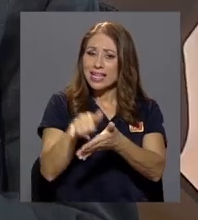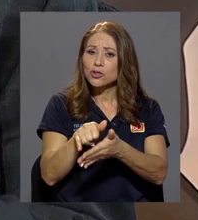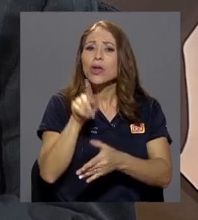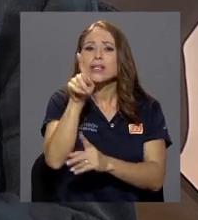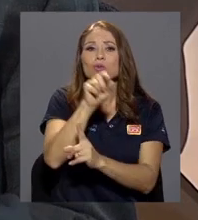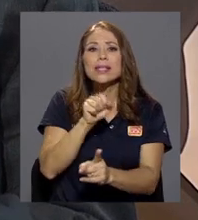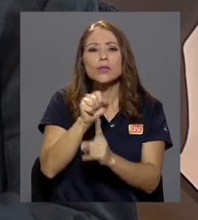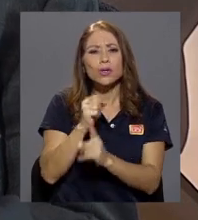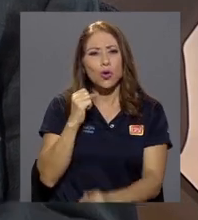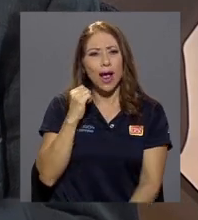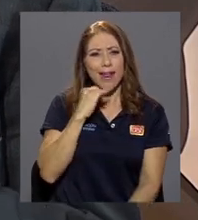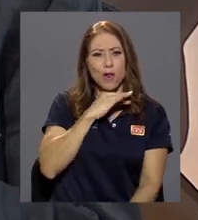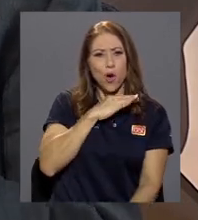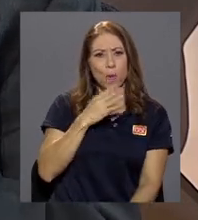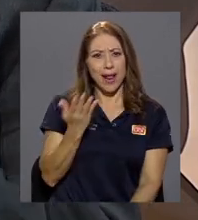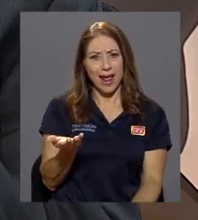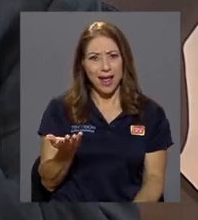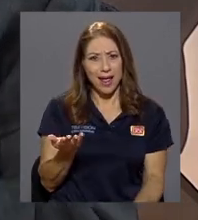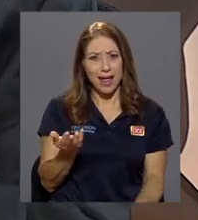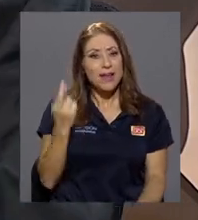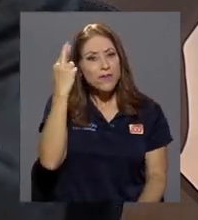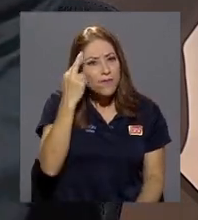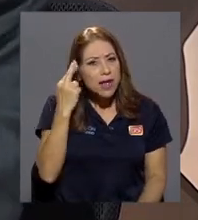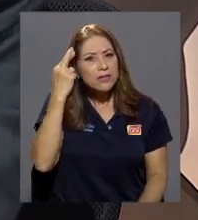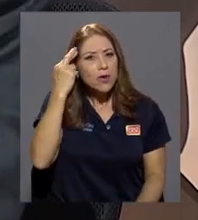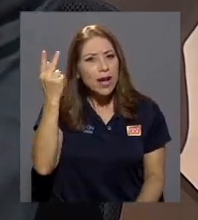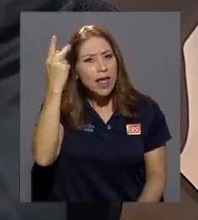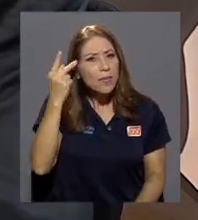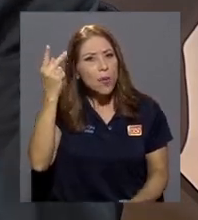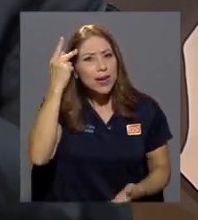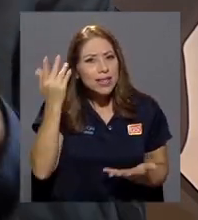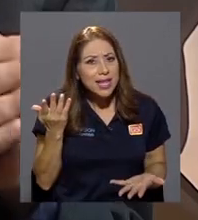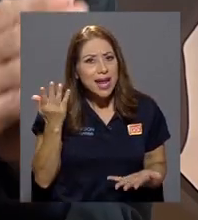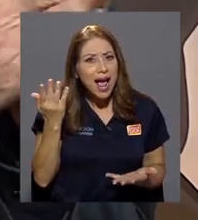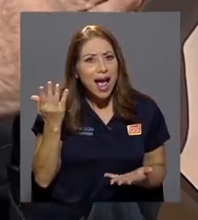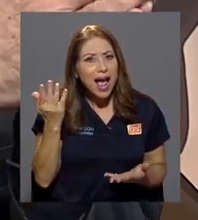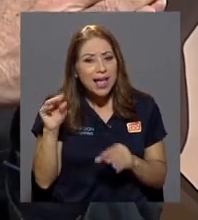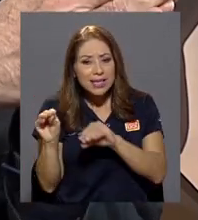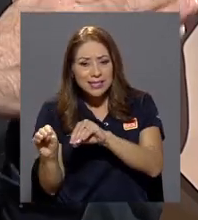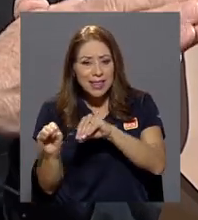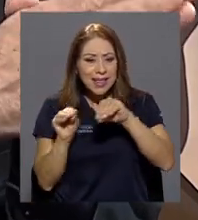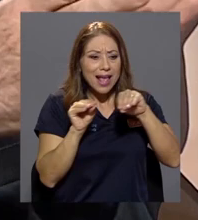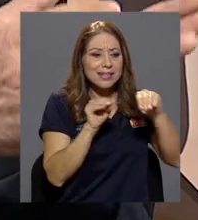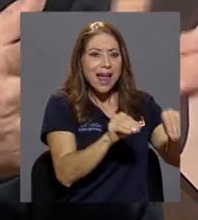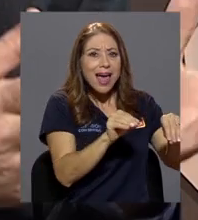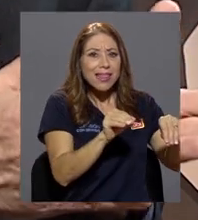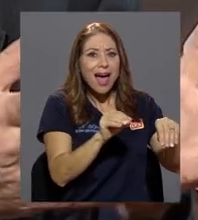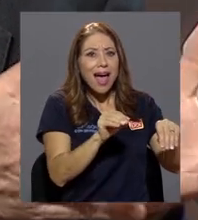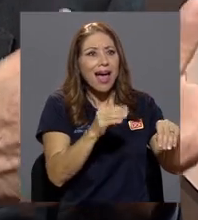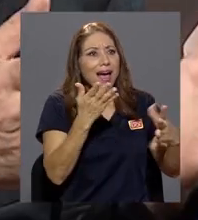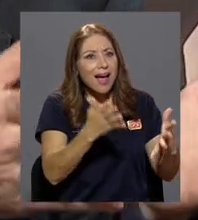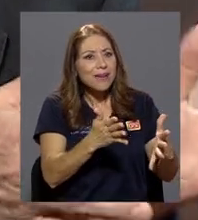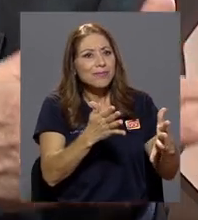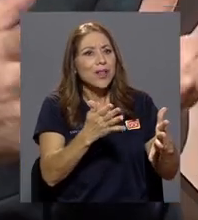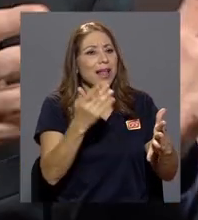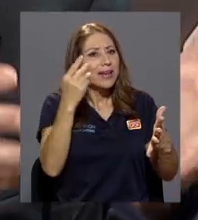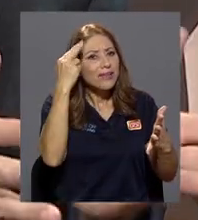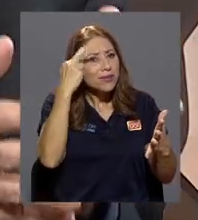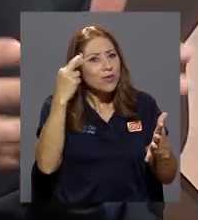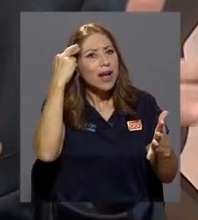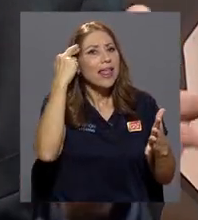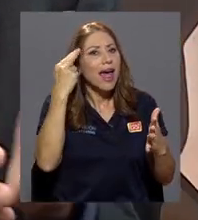una anomalía si la racionalidad política trasladada al campo de la racionalidad procesal